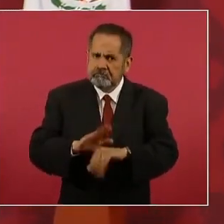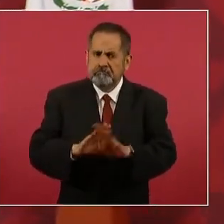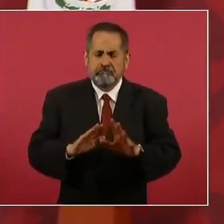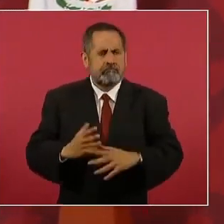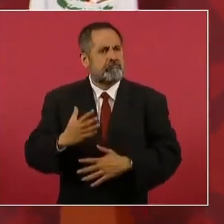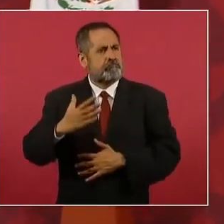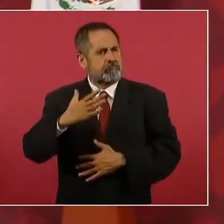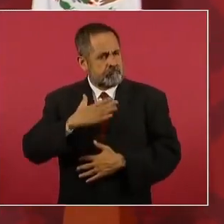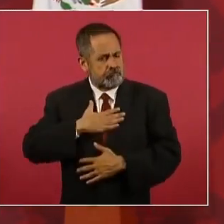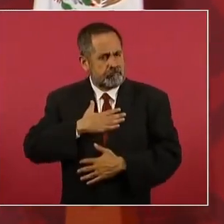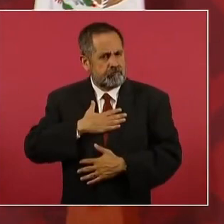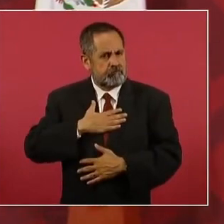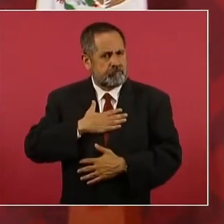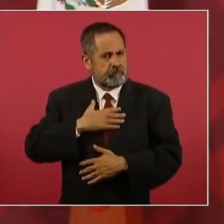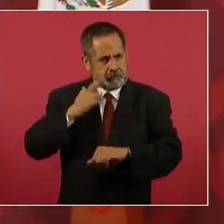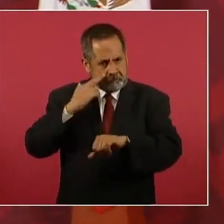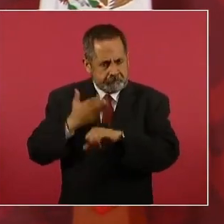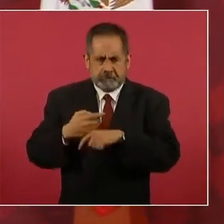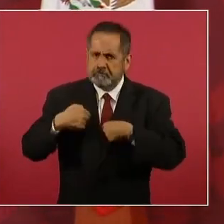asumirse